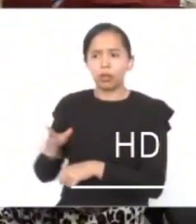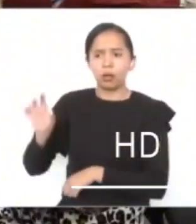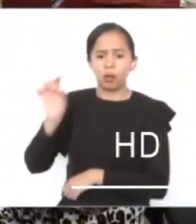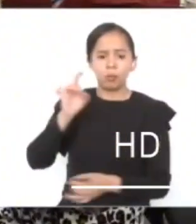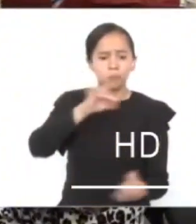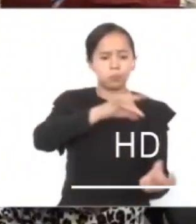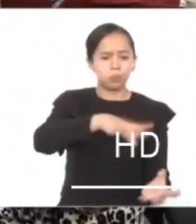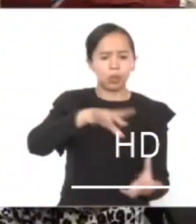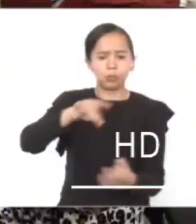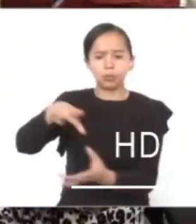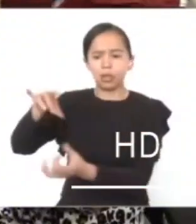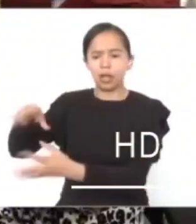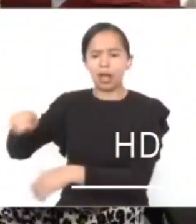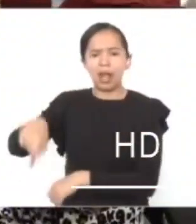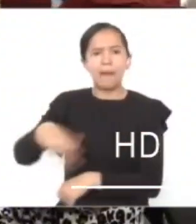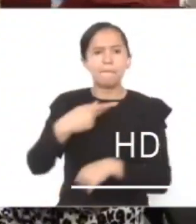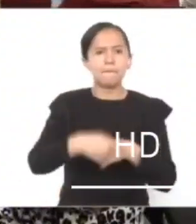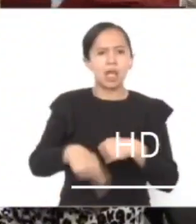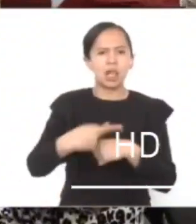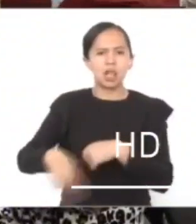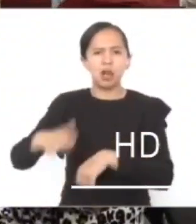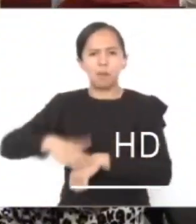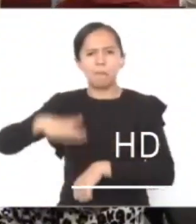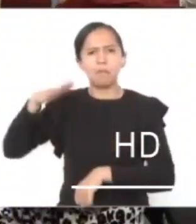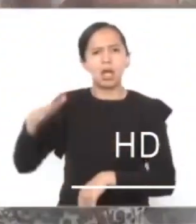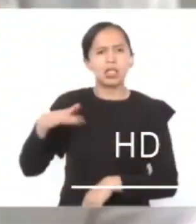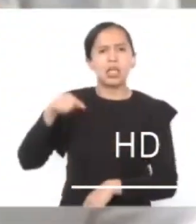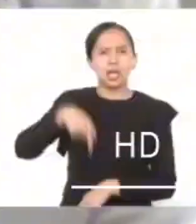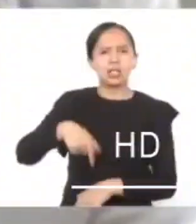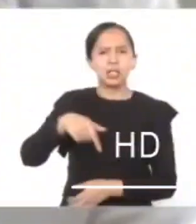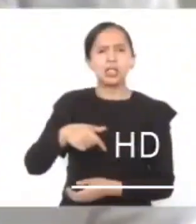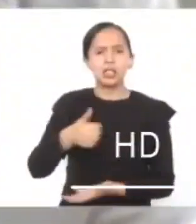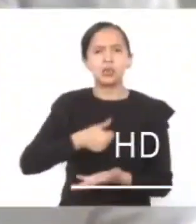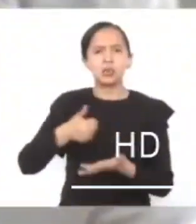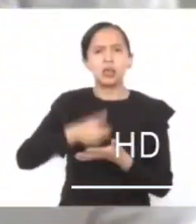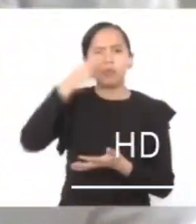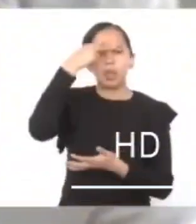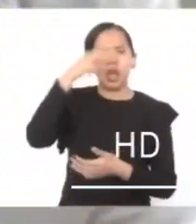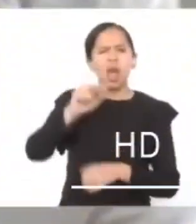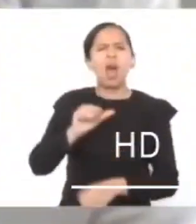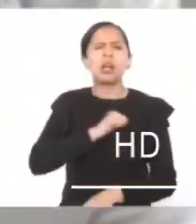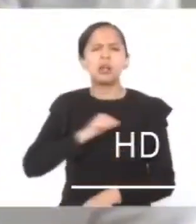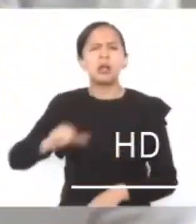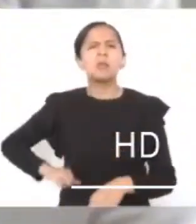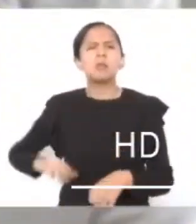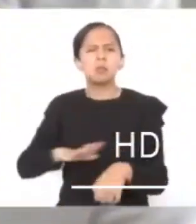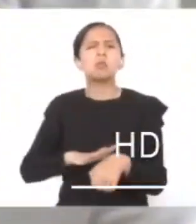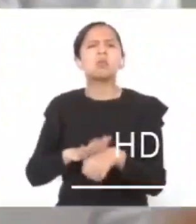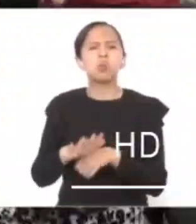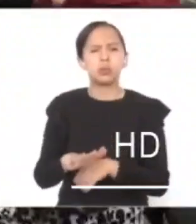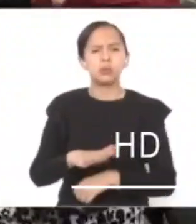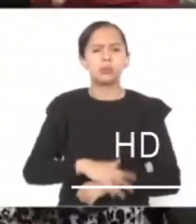máximo riesgo sísmico aquí en la Ciudad de México y en qué alcaldías estarían ubicados?